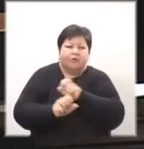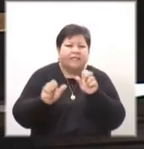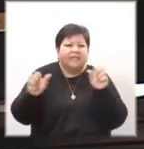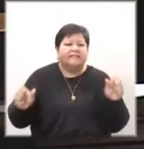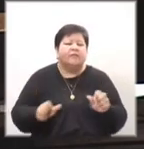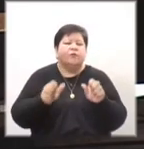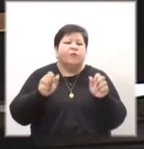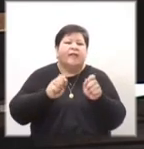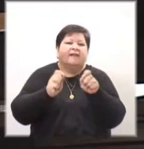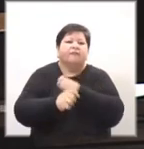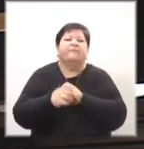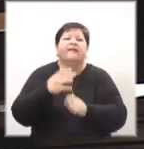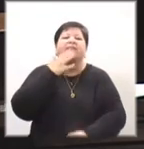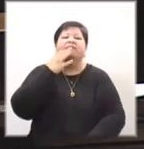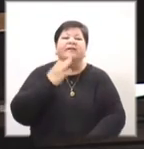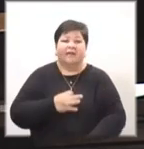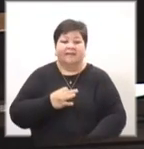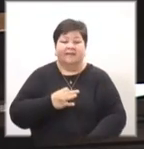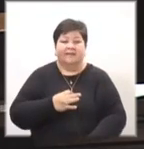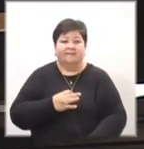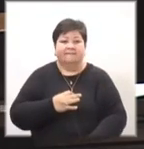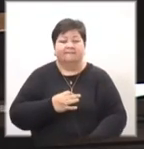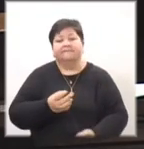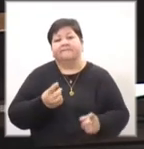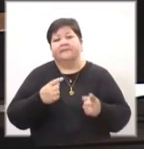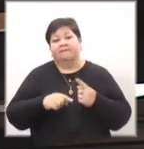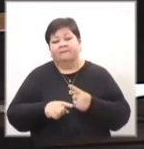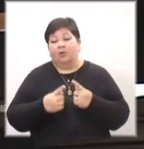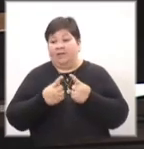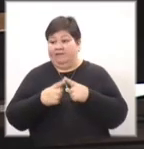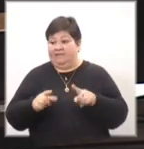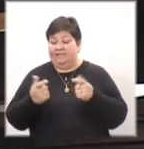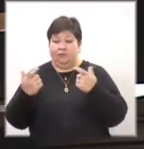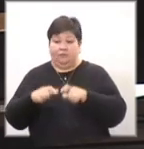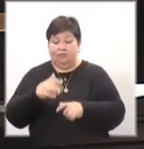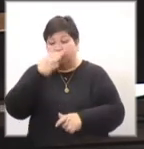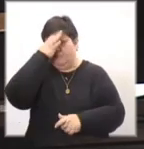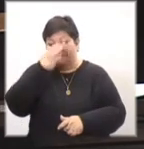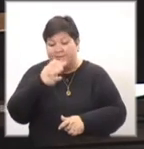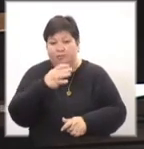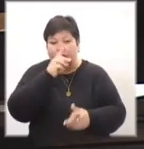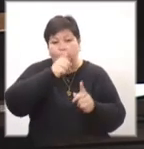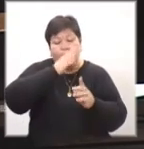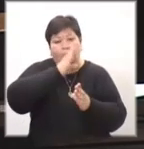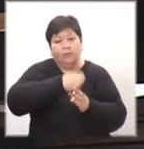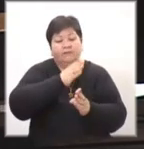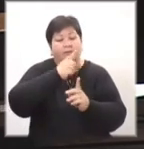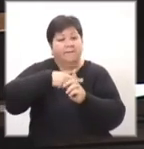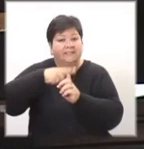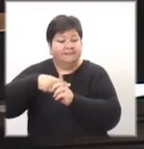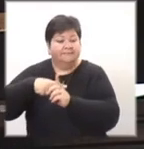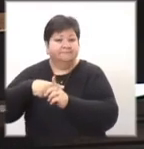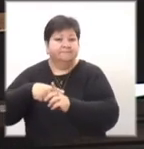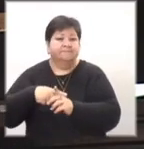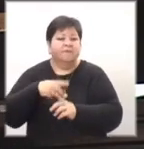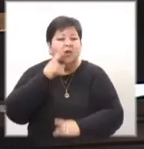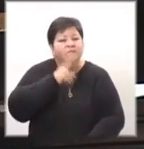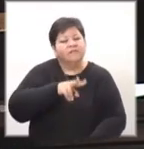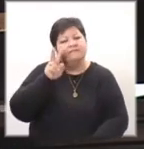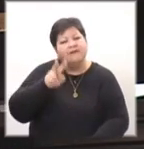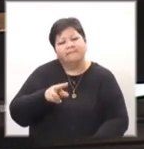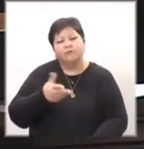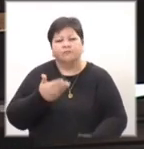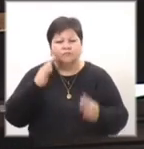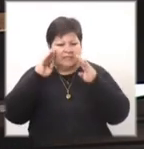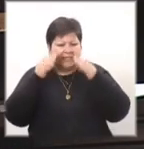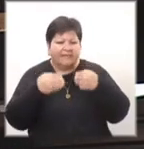seguridad social. A diferencia de lo que fue el trabajo en la Comisión de Expertos en los últimos meses, hemos asistido a un tratamiento irresponsable